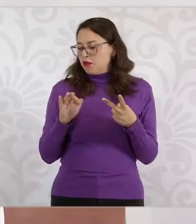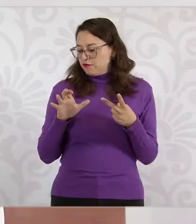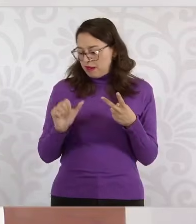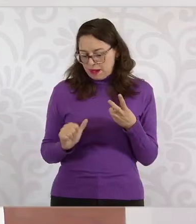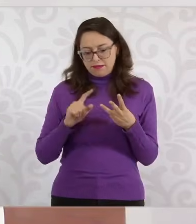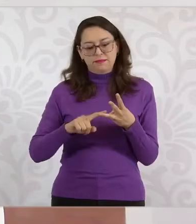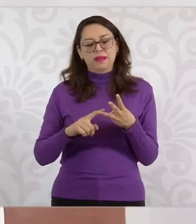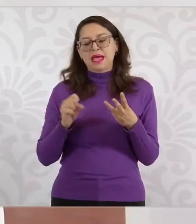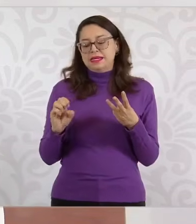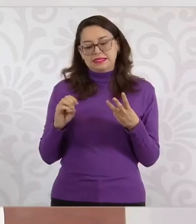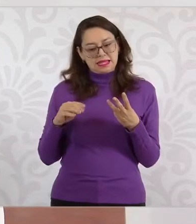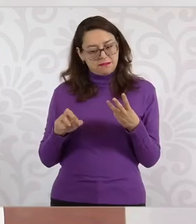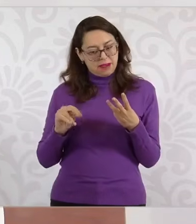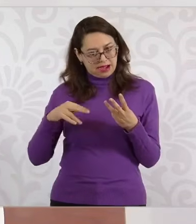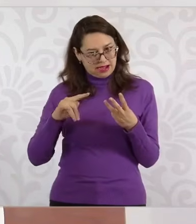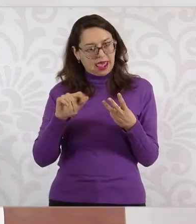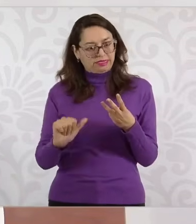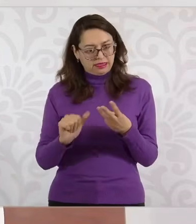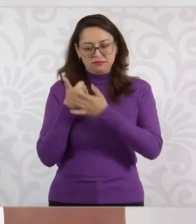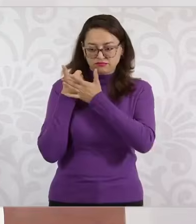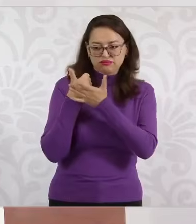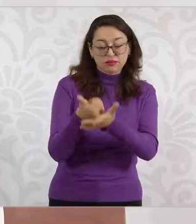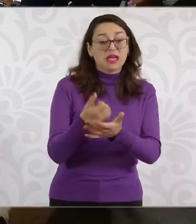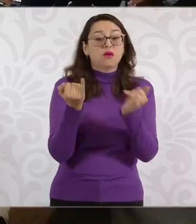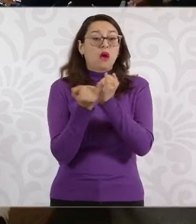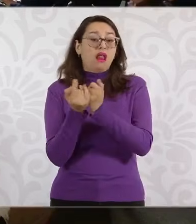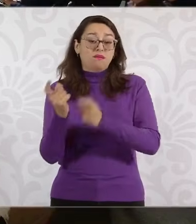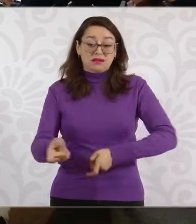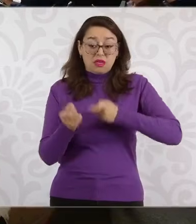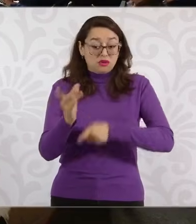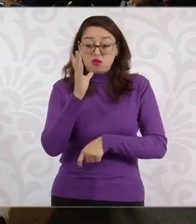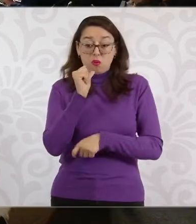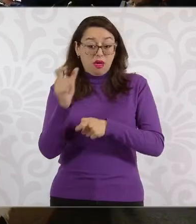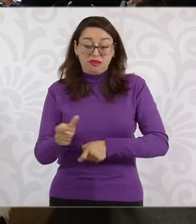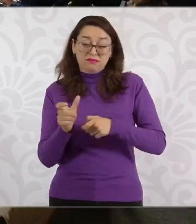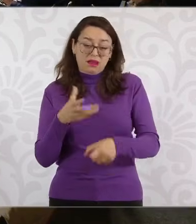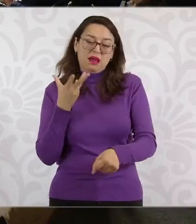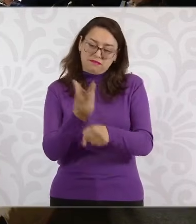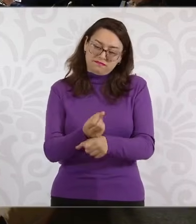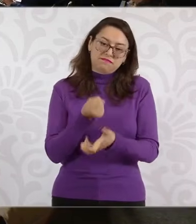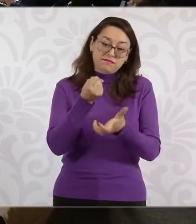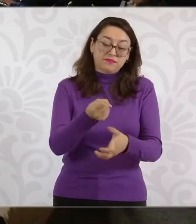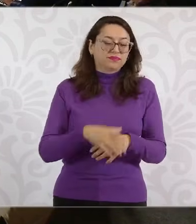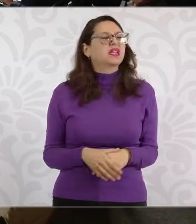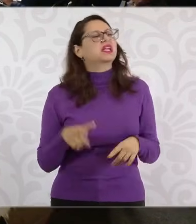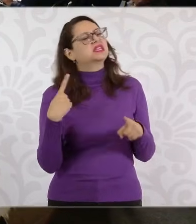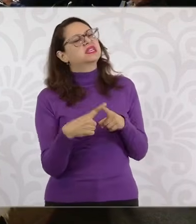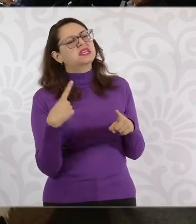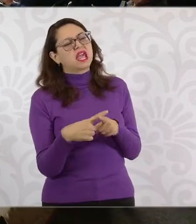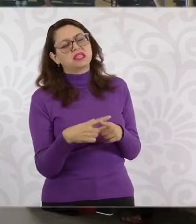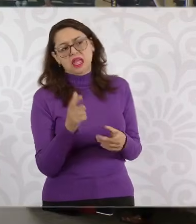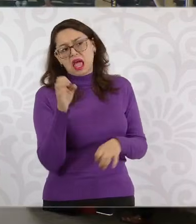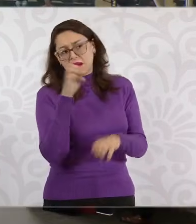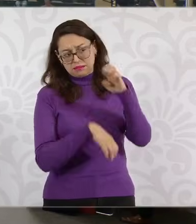sea necesario para ayudar a los pescadores. Y resarcir el daño a los pescadores, prestadores de servicios, ¿quién lo va a hacer? ¿La empresa